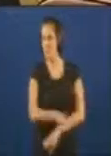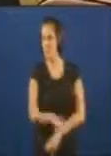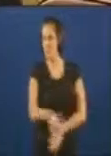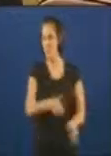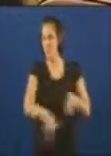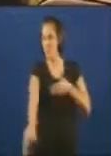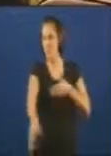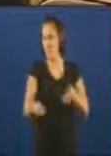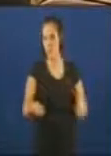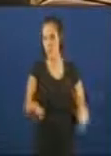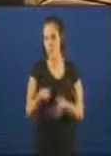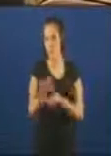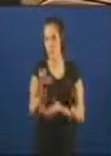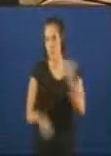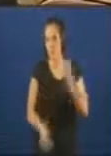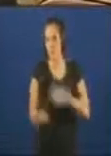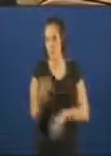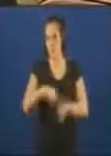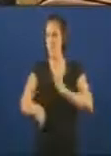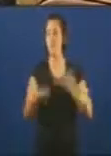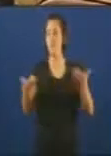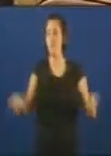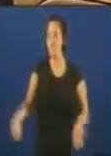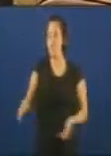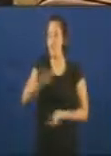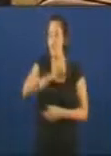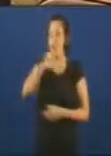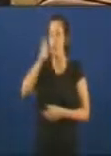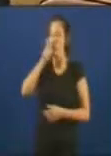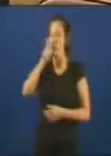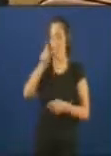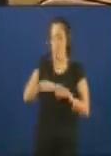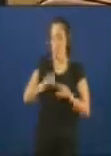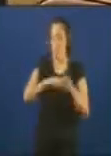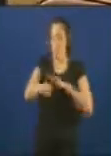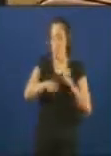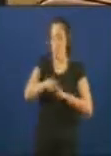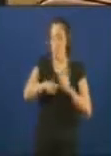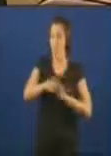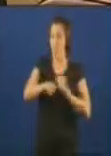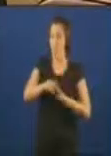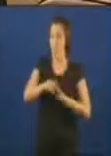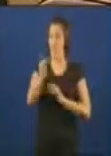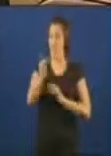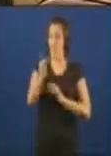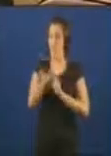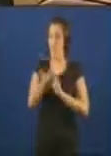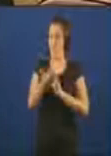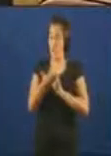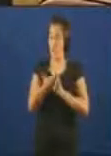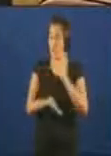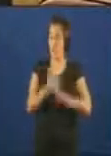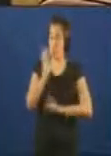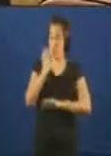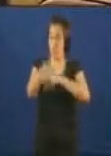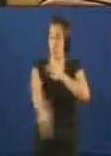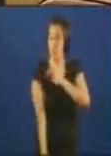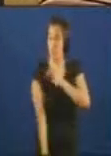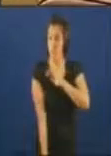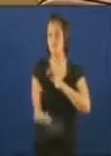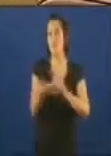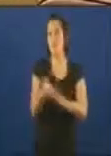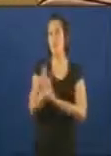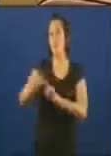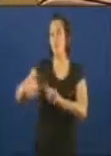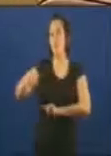limpado e vendido. Señor Feijóo, o proceso de descapitalización que está vivindo o país é consecuencia da